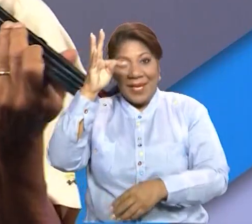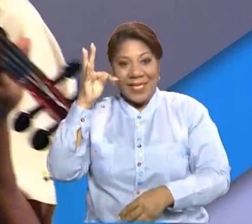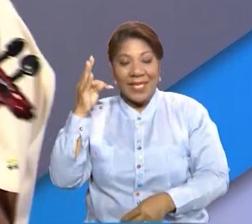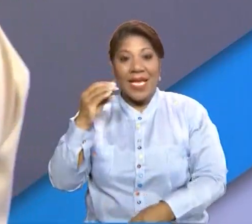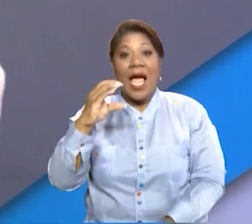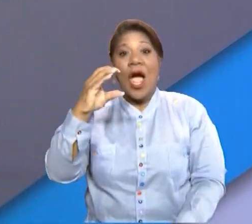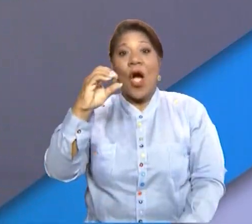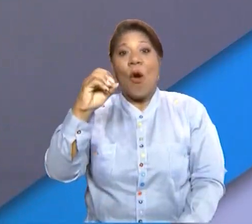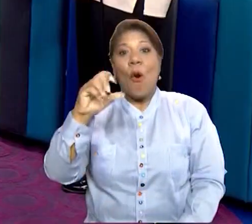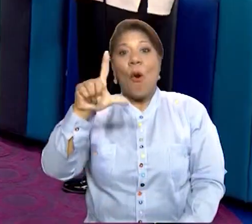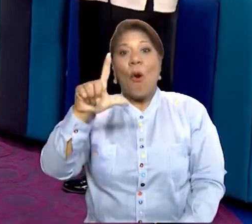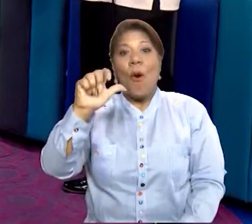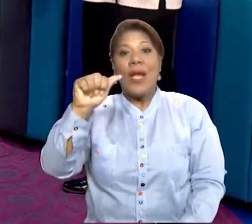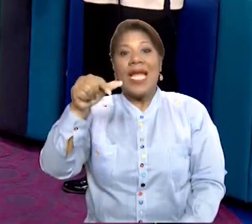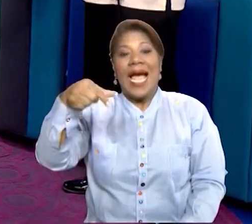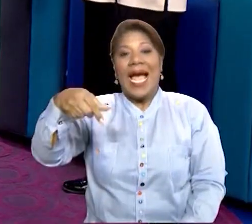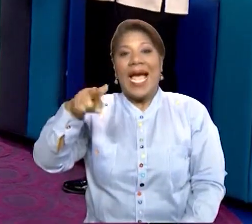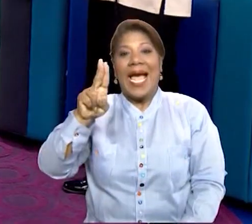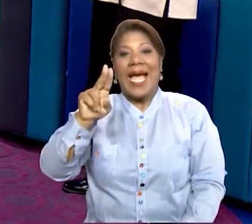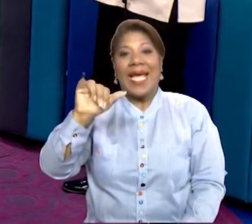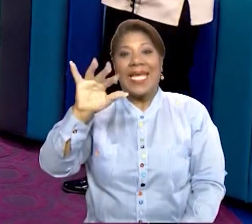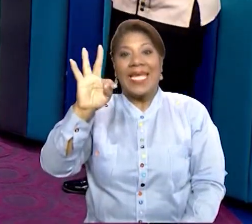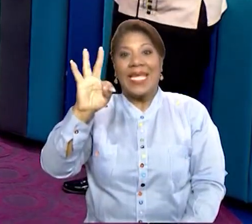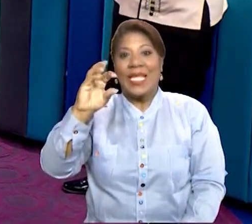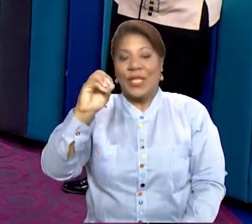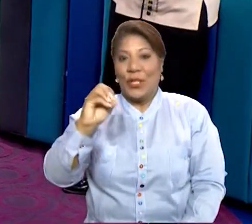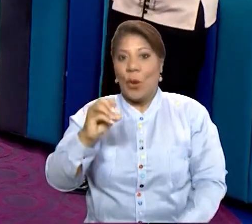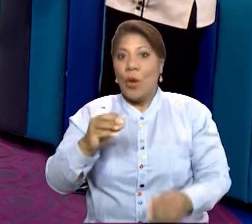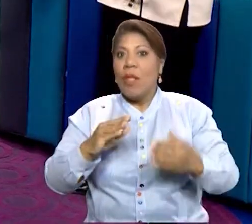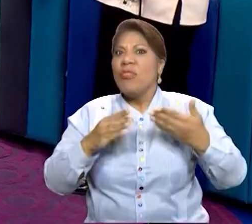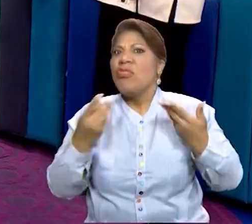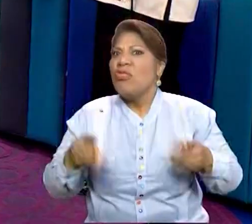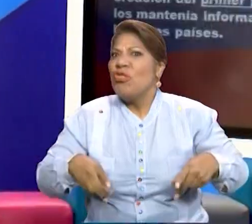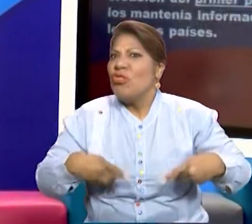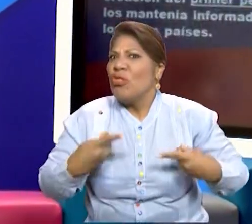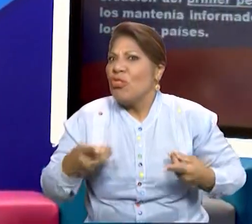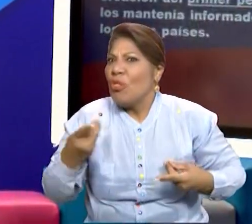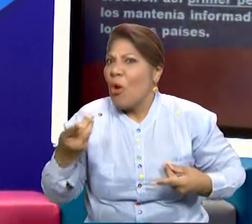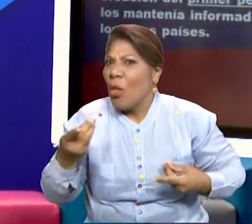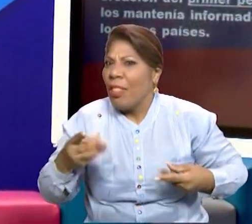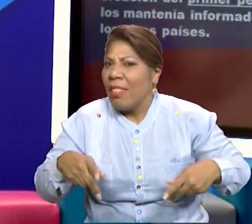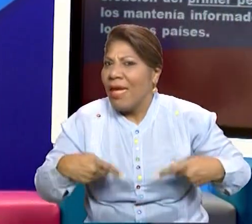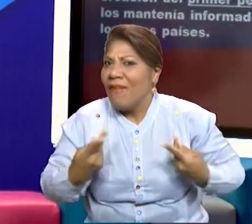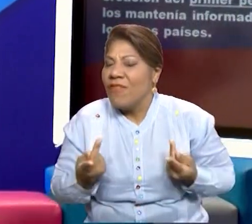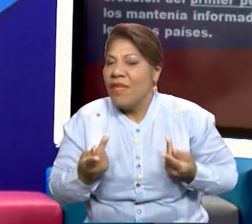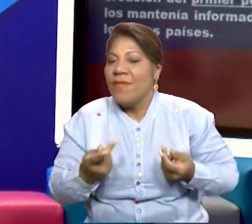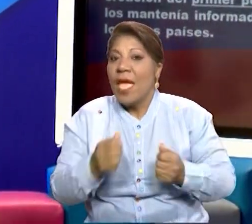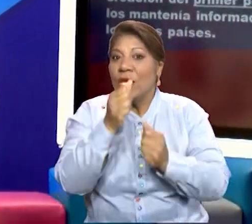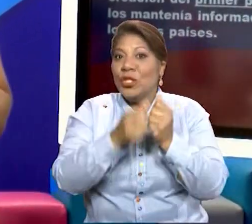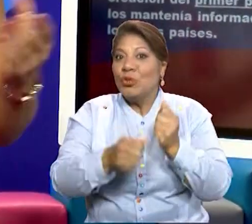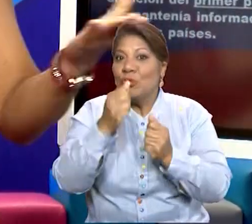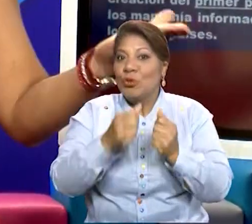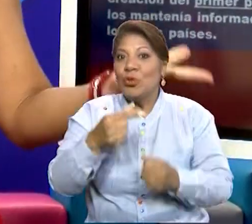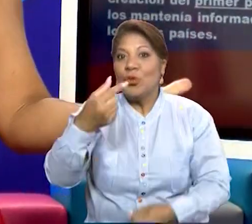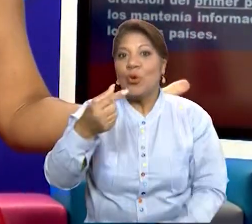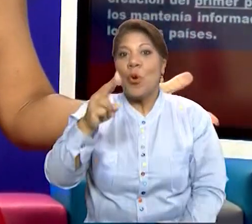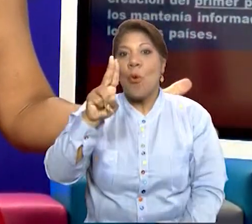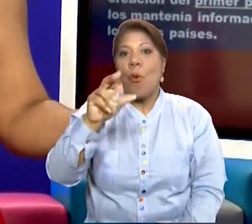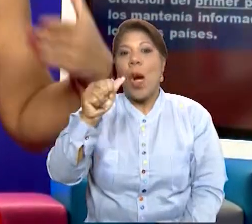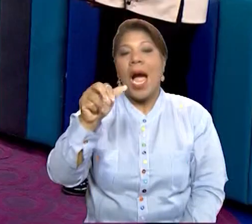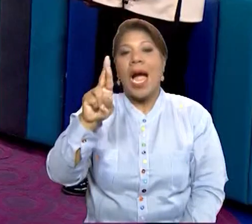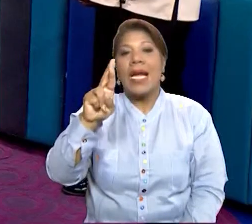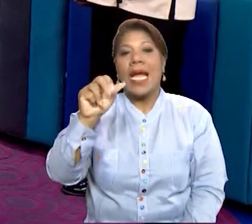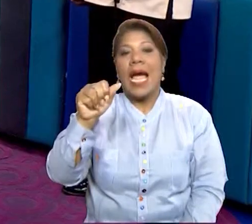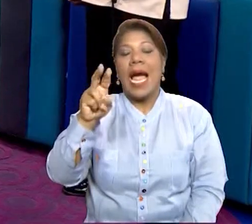la tierra del Chucuchucu, Guararé. Chicos, Colaquito Cortés sacó la canción